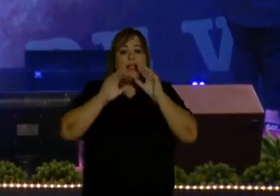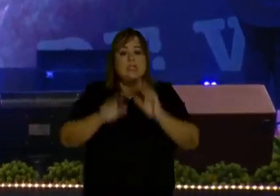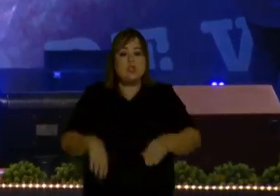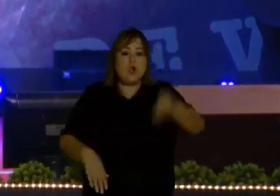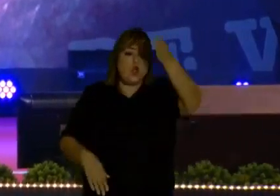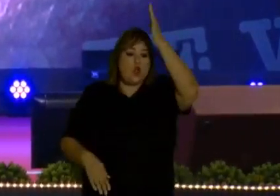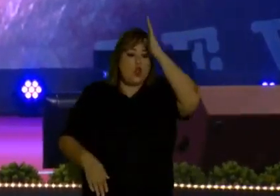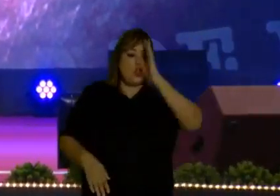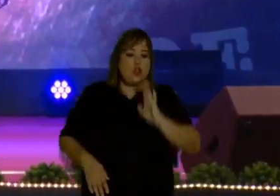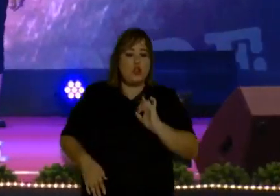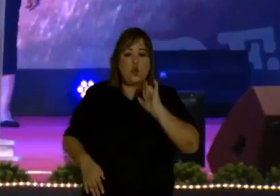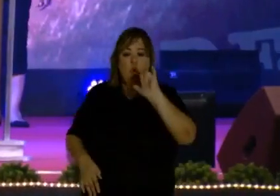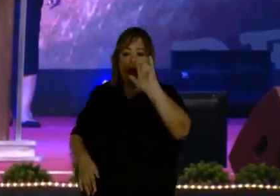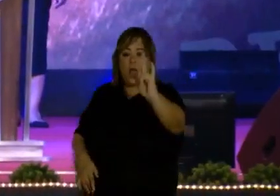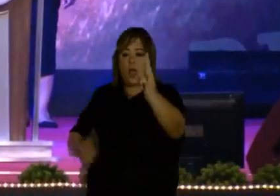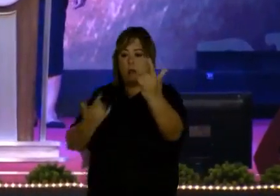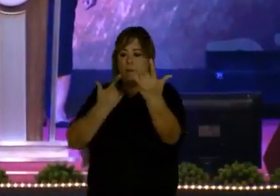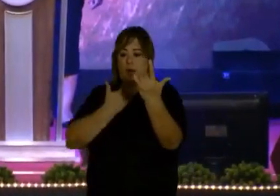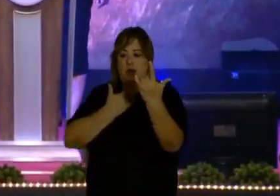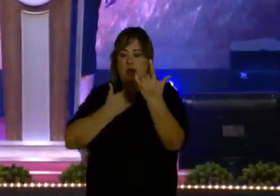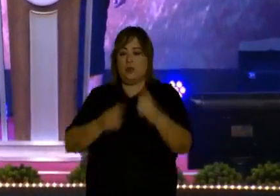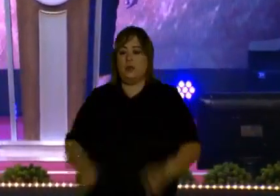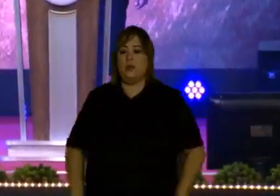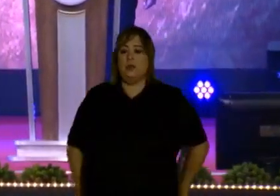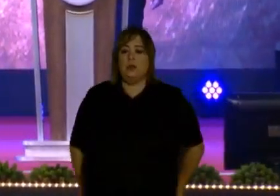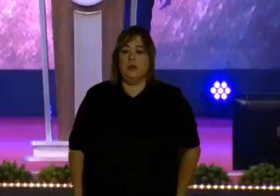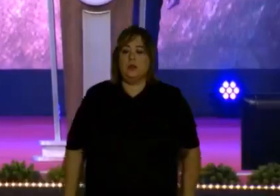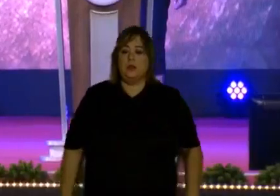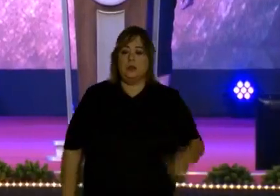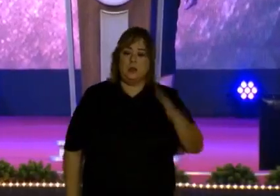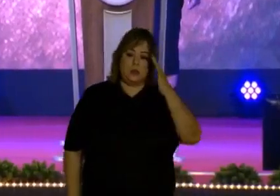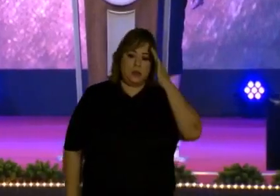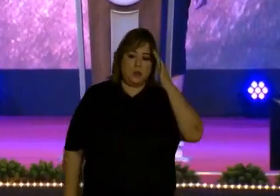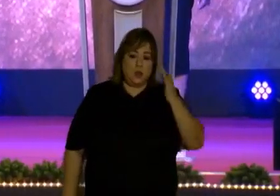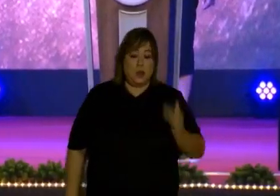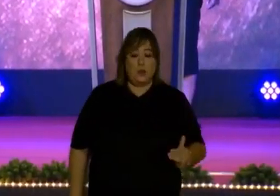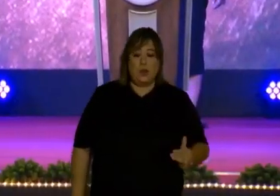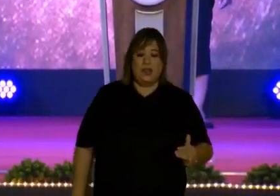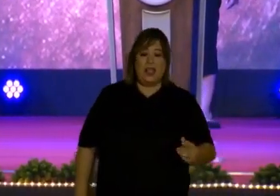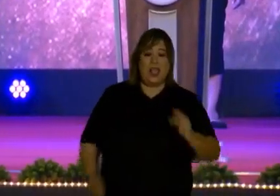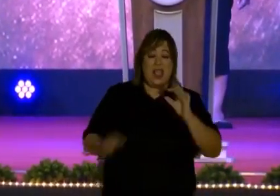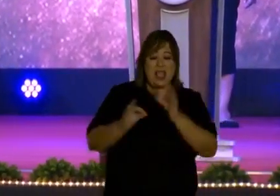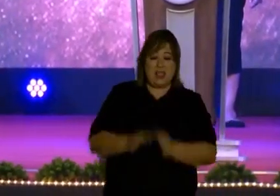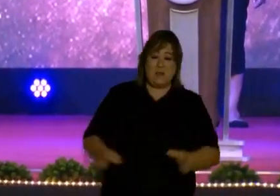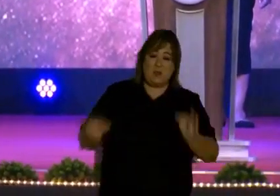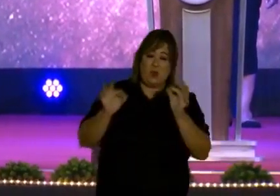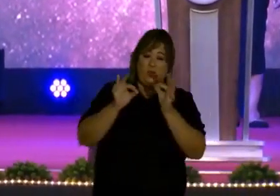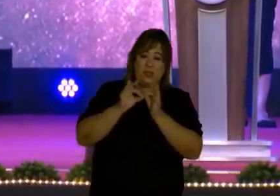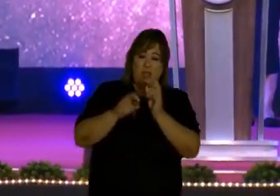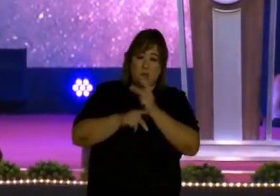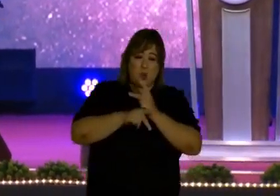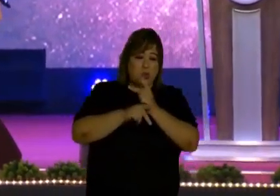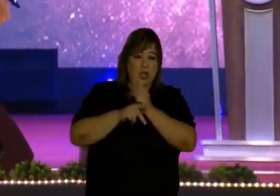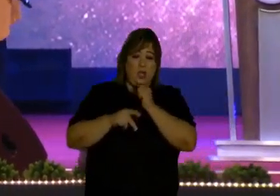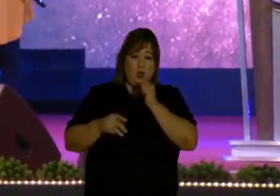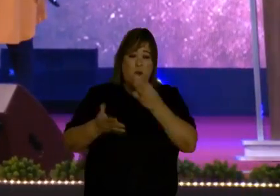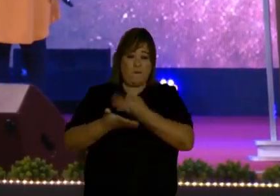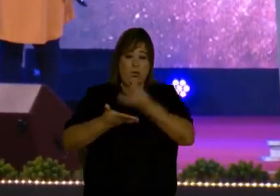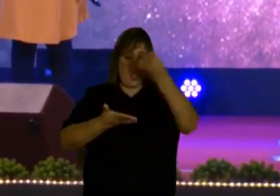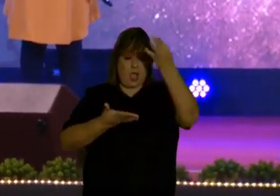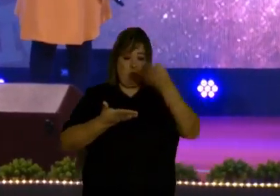todos. Que no vaya a ser que siendo heraldos del Evangelio terminemos fracasados. Nos ayude el Señor, el que esté